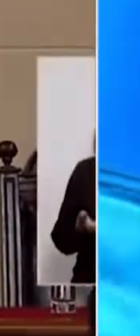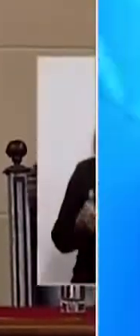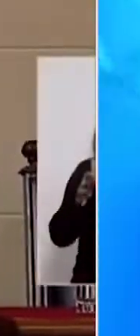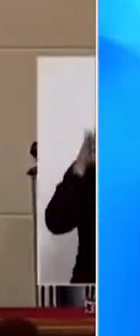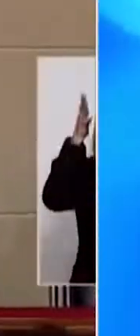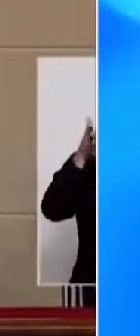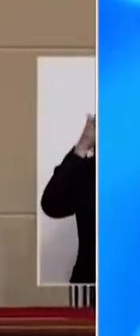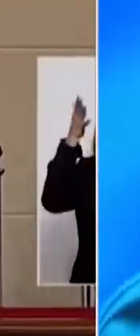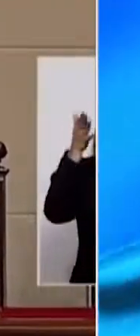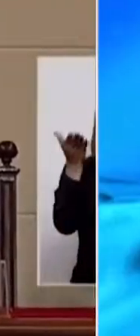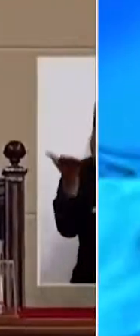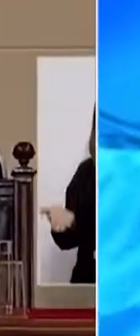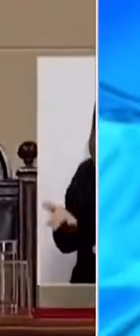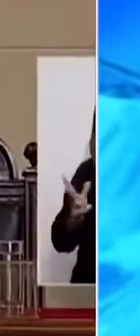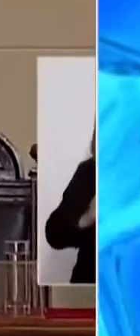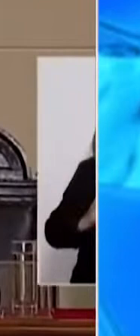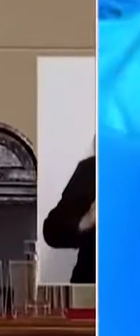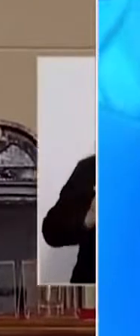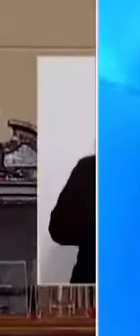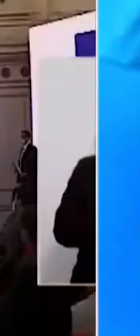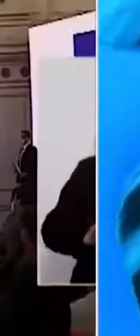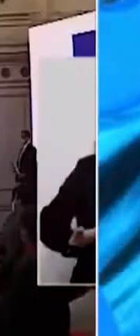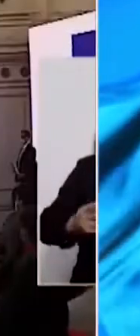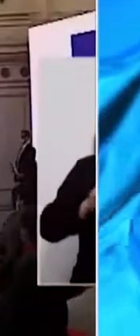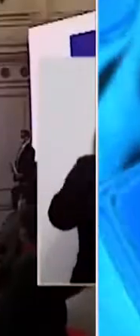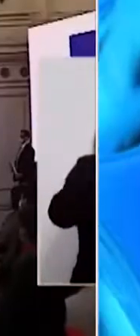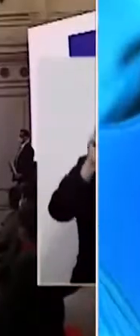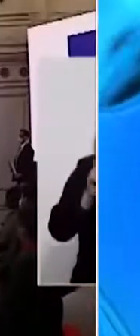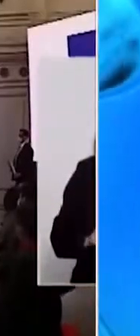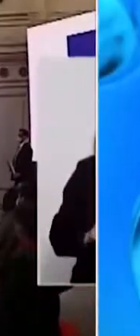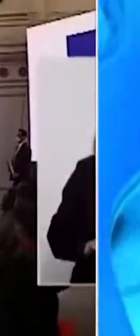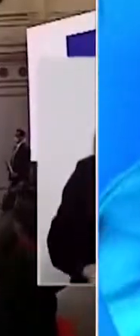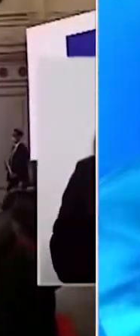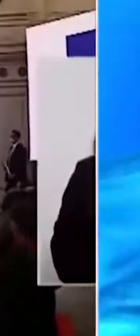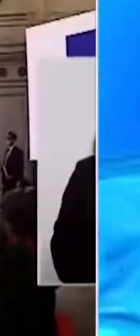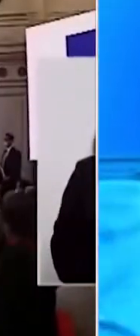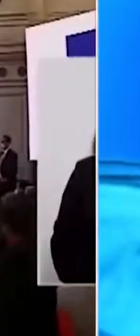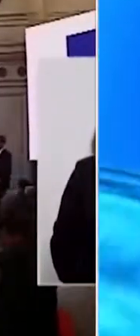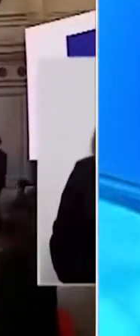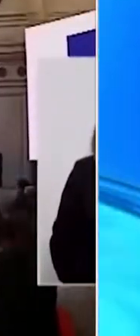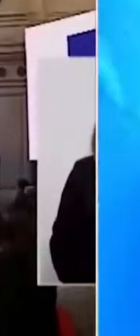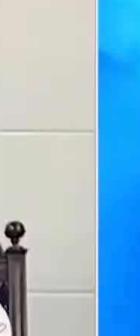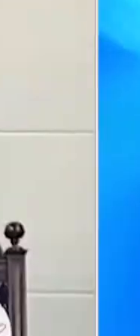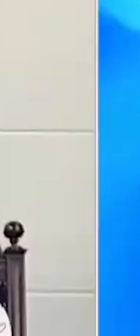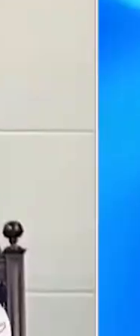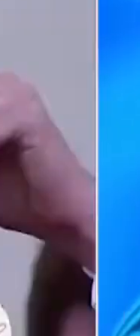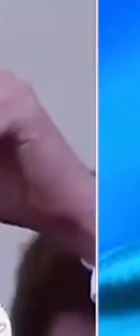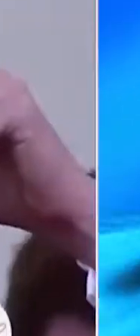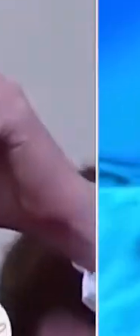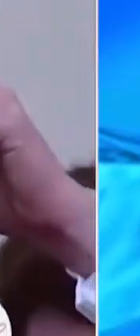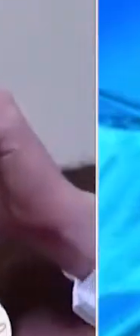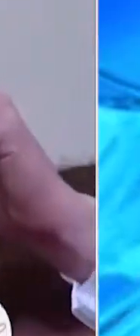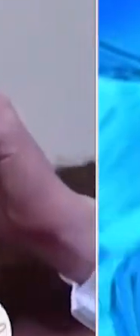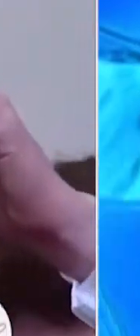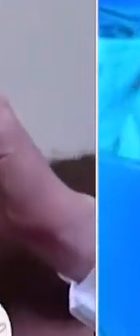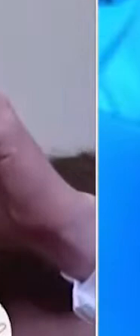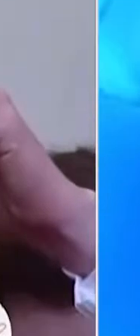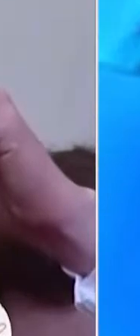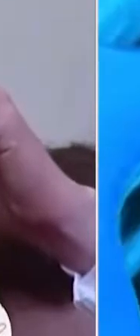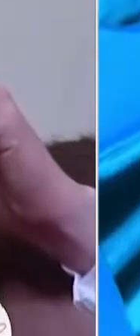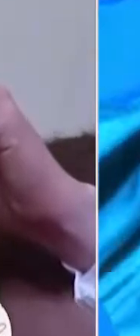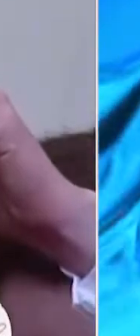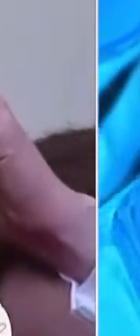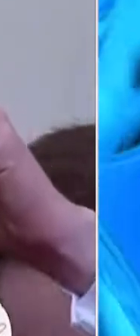proceso también se ha construido una red de fake news en todos los sentidos posibles. ¿Cómo has visto tú, Giovanna o Ignacio, en